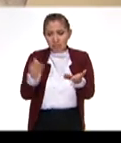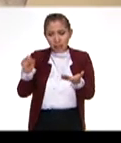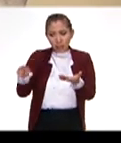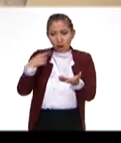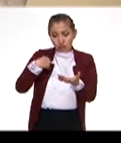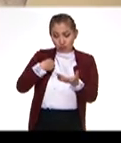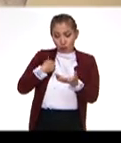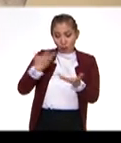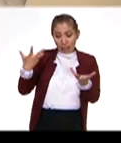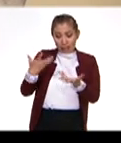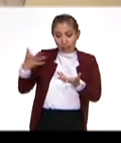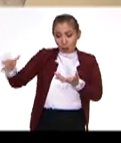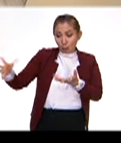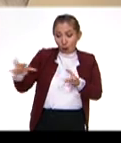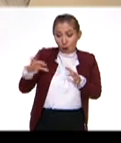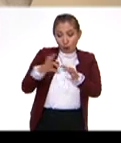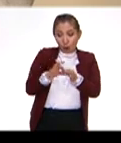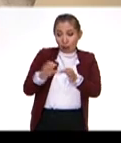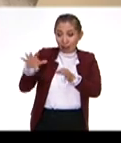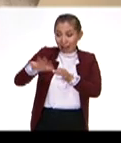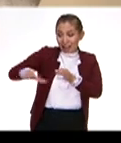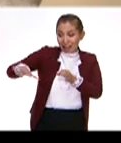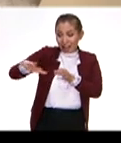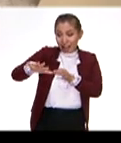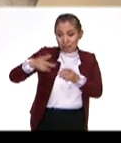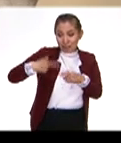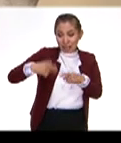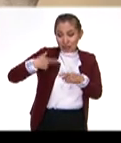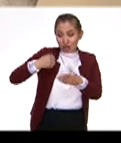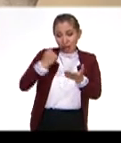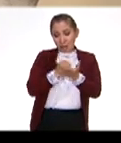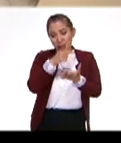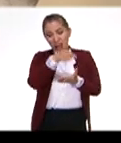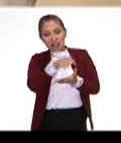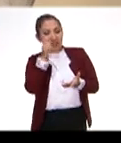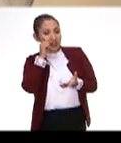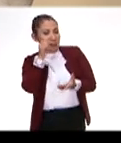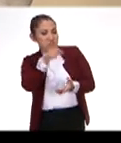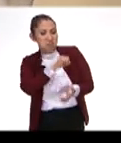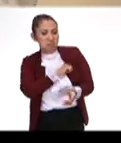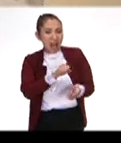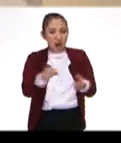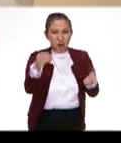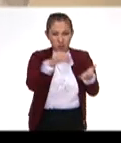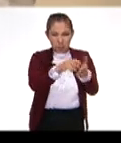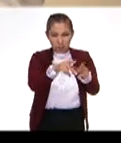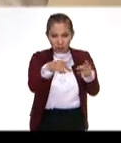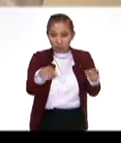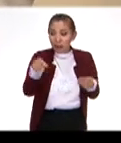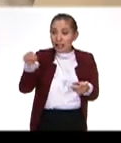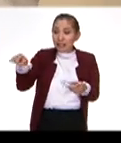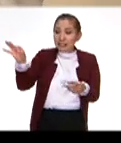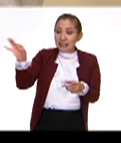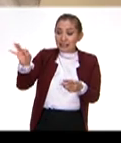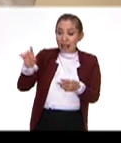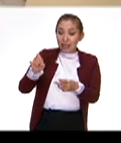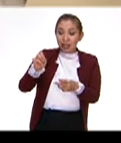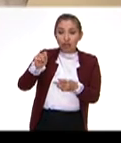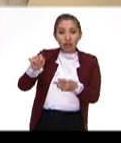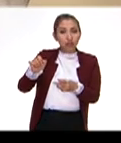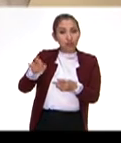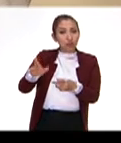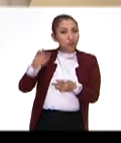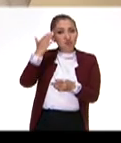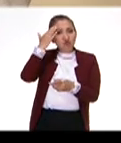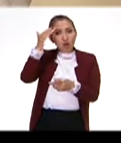eso, en convertirme en un puente entre esta persona etiquetada, confinada, y este posible lector que no